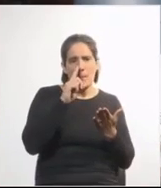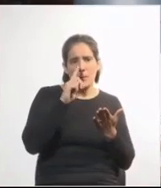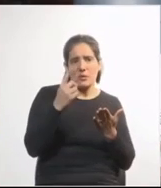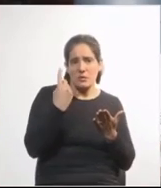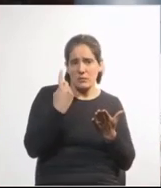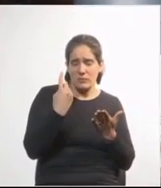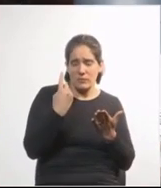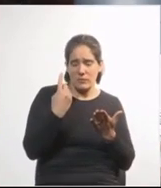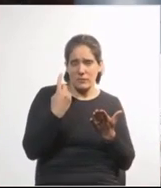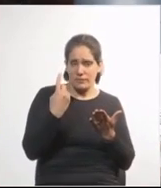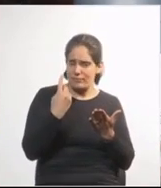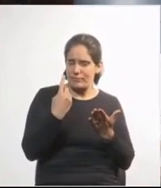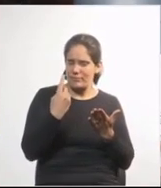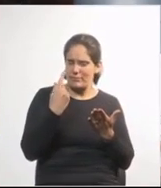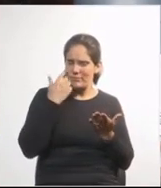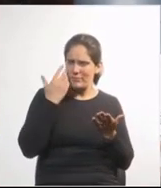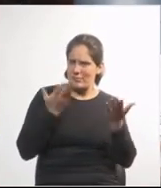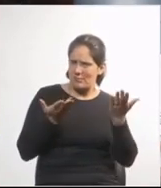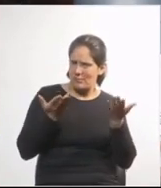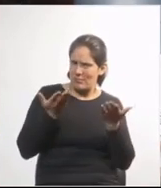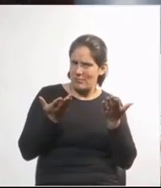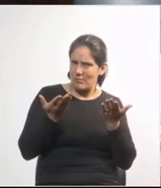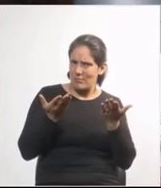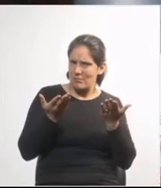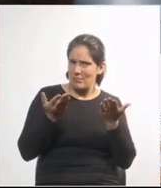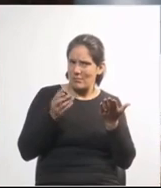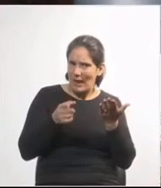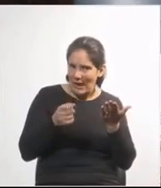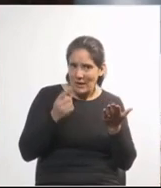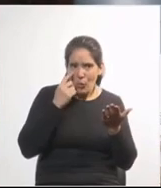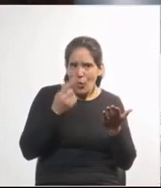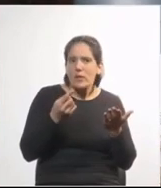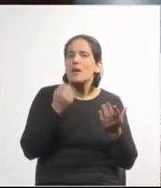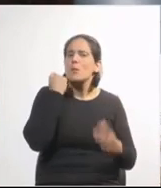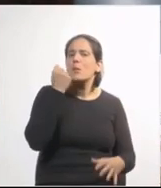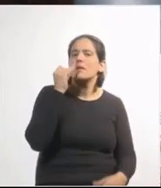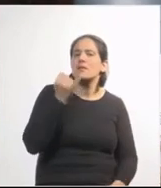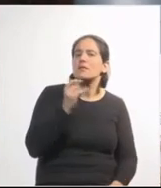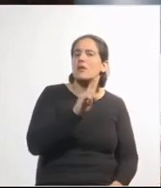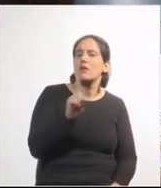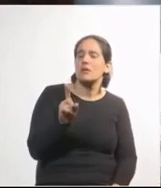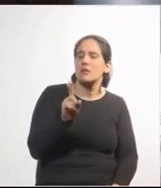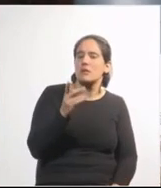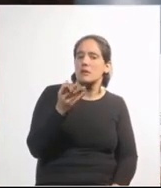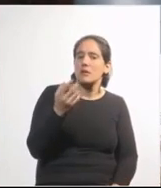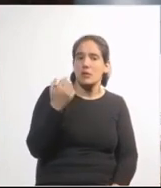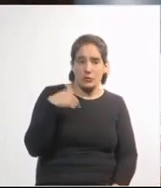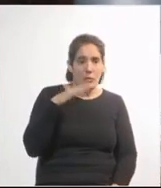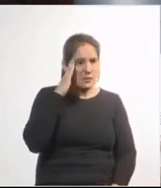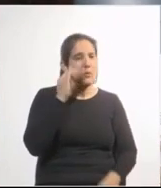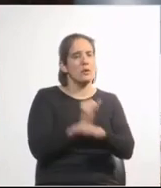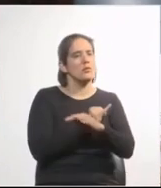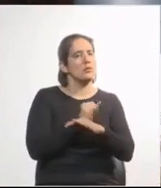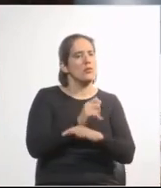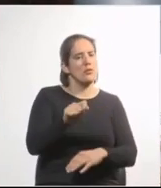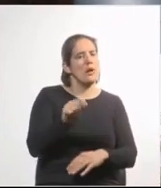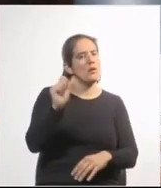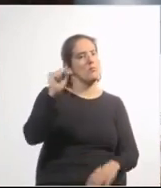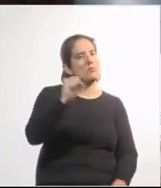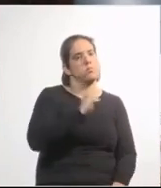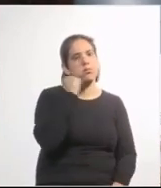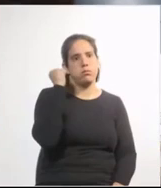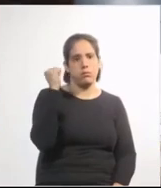1.750.000. Esta es la medida de la prioridad de una institución tan necesaria,